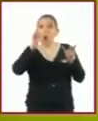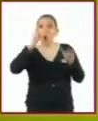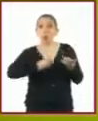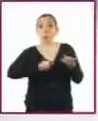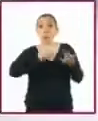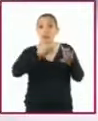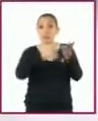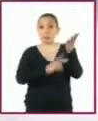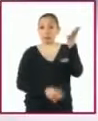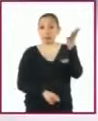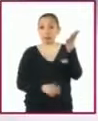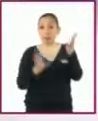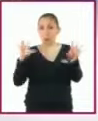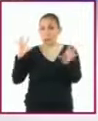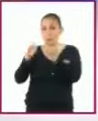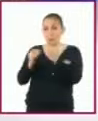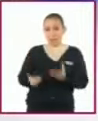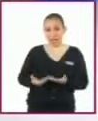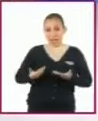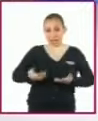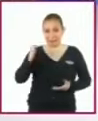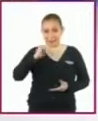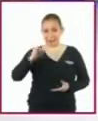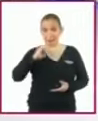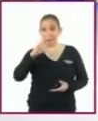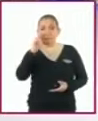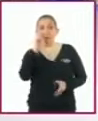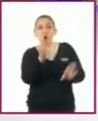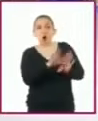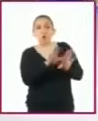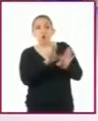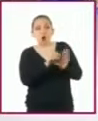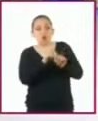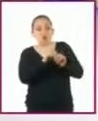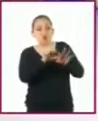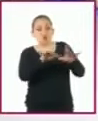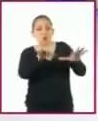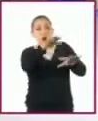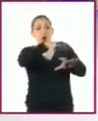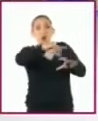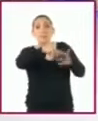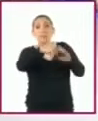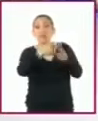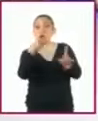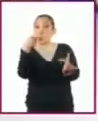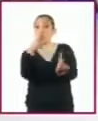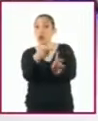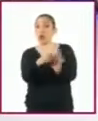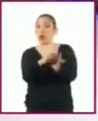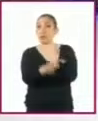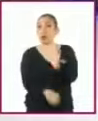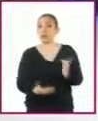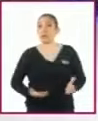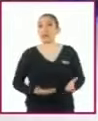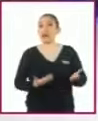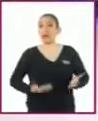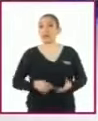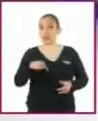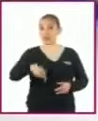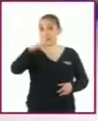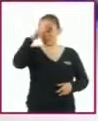poesía. Retomando los bailes típicos, veremos cómo su influencia dio paso a uno de los principales ejemplos dancísticos de nuestro